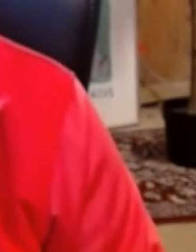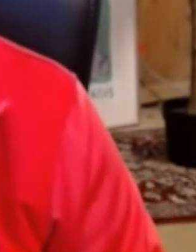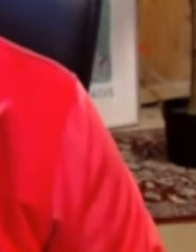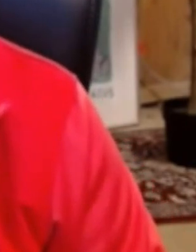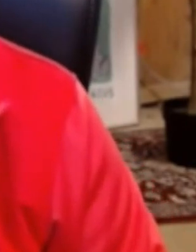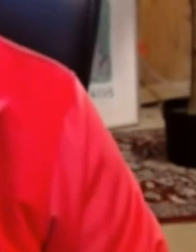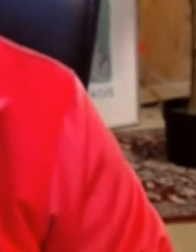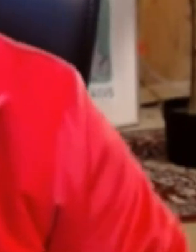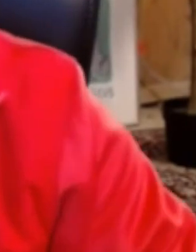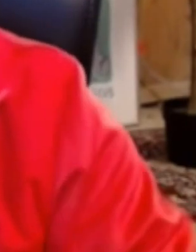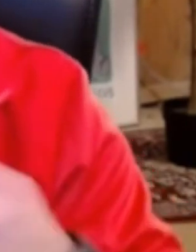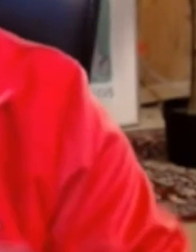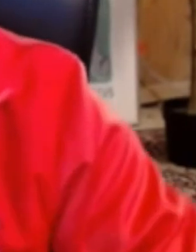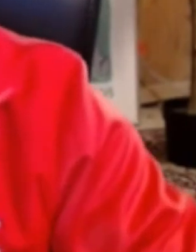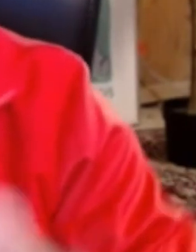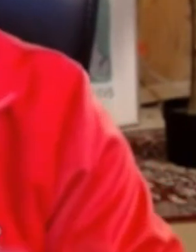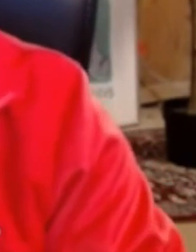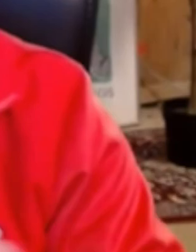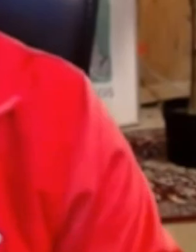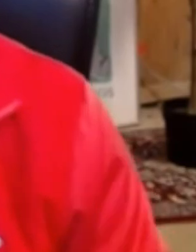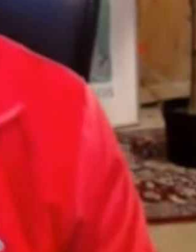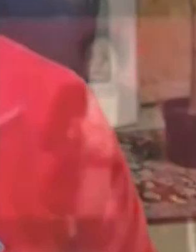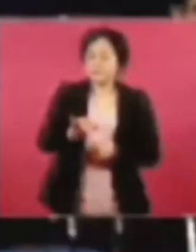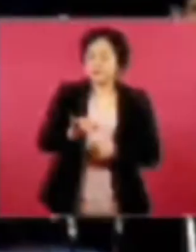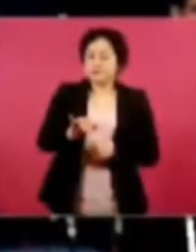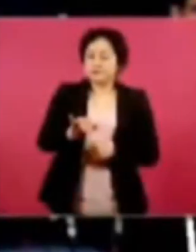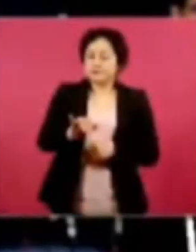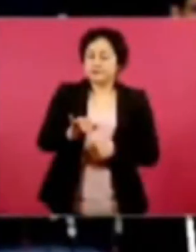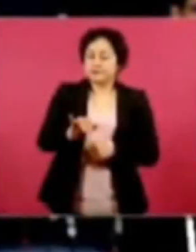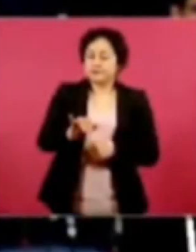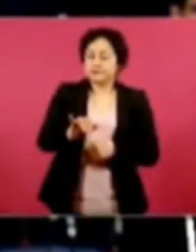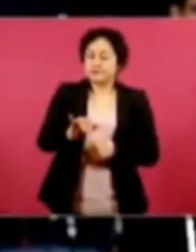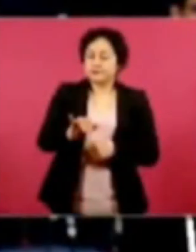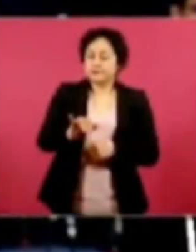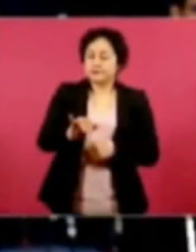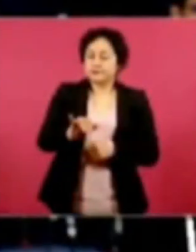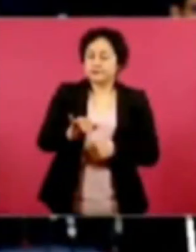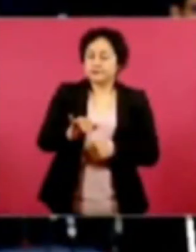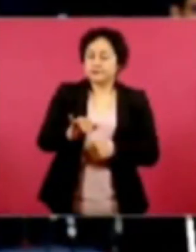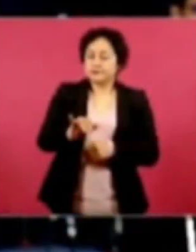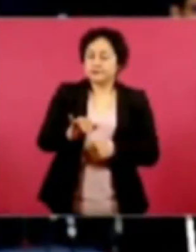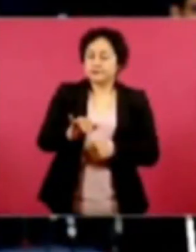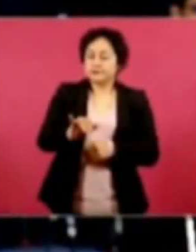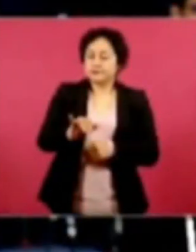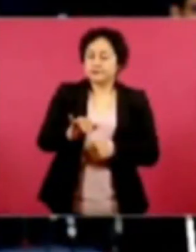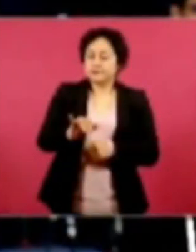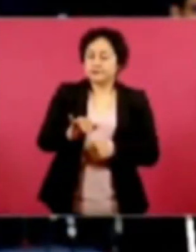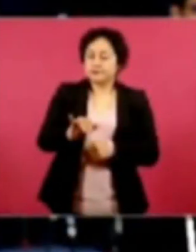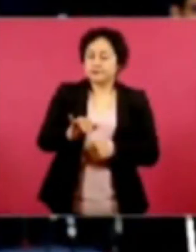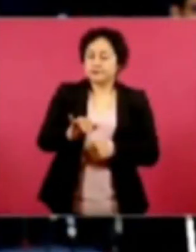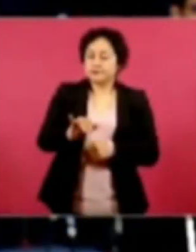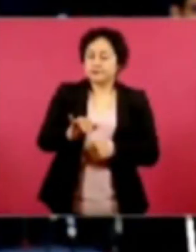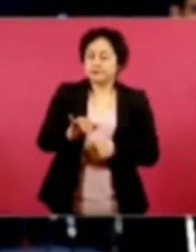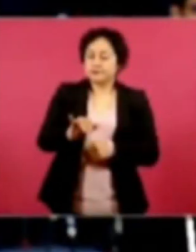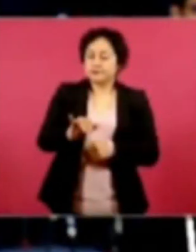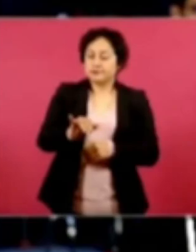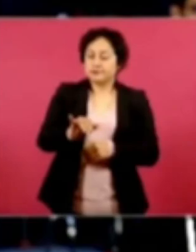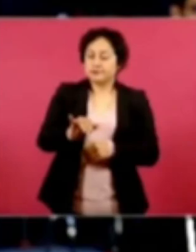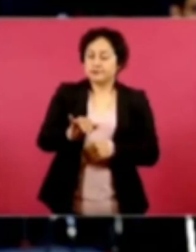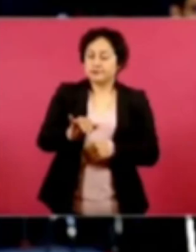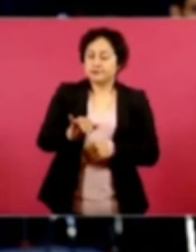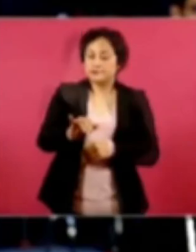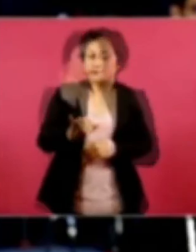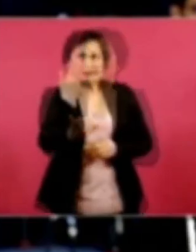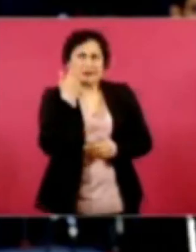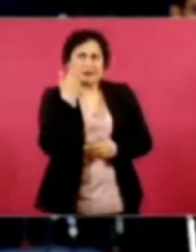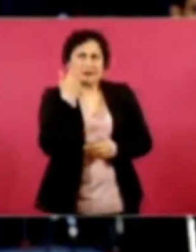Que claro. Recordarás que el presidente ha estado planteando cómo es que le pagan a Ramos, si no me equivoco, unos 2 millones de